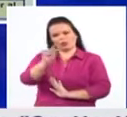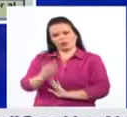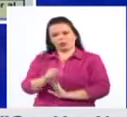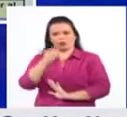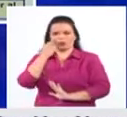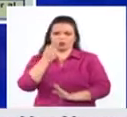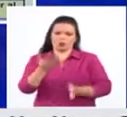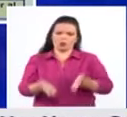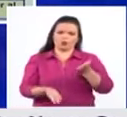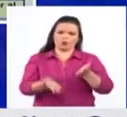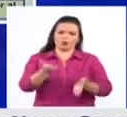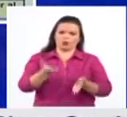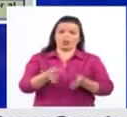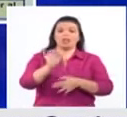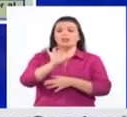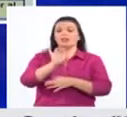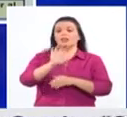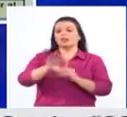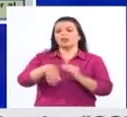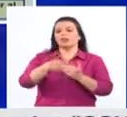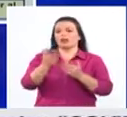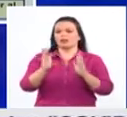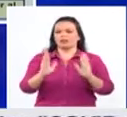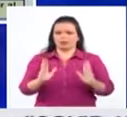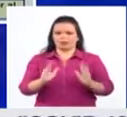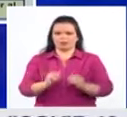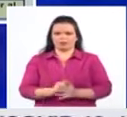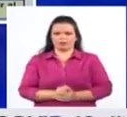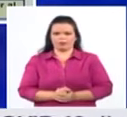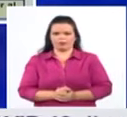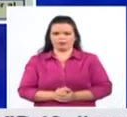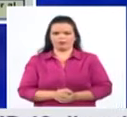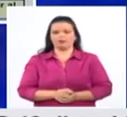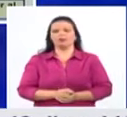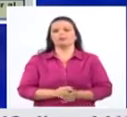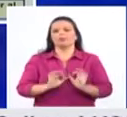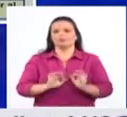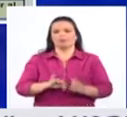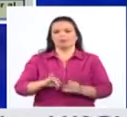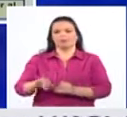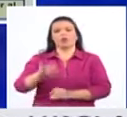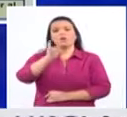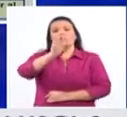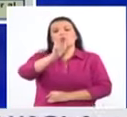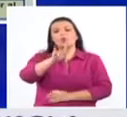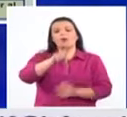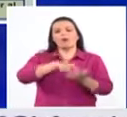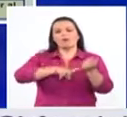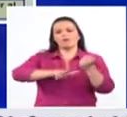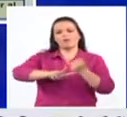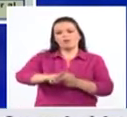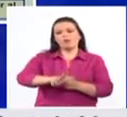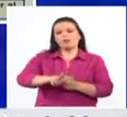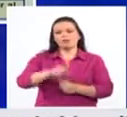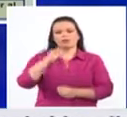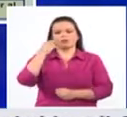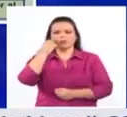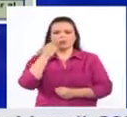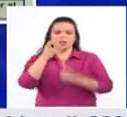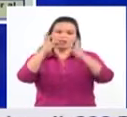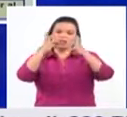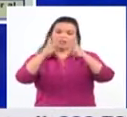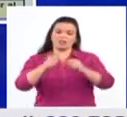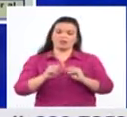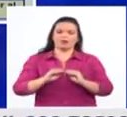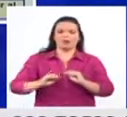últimos 15 días. Y 9 provincias realmente con una tasa por encima de 1.000,